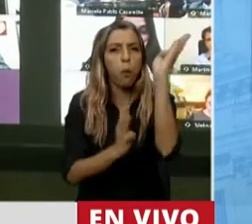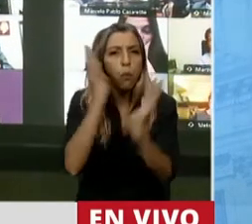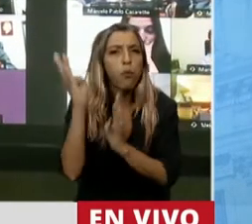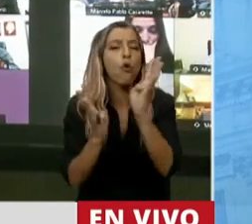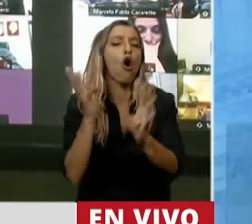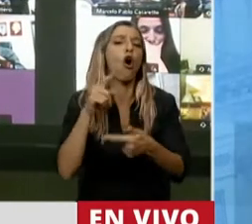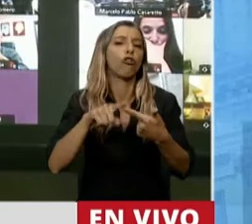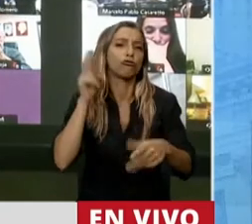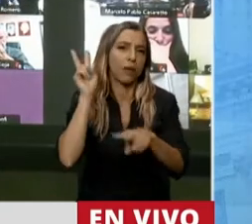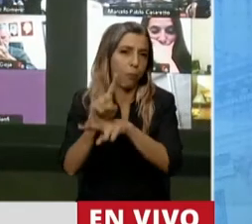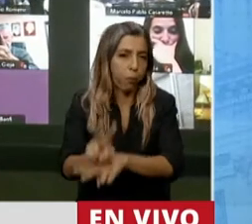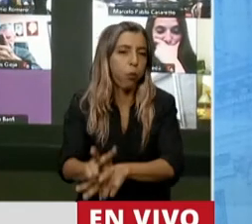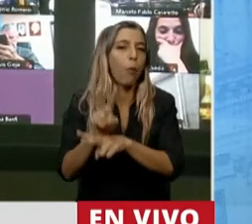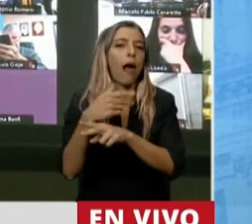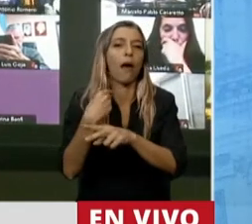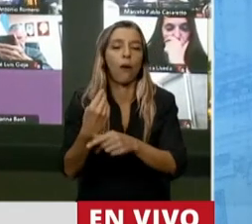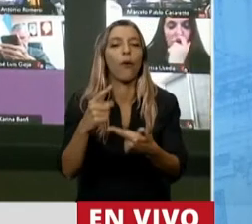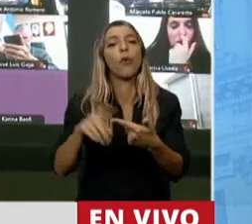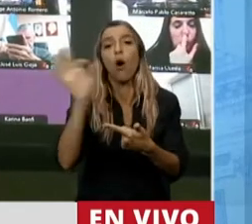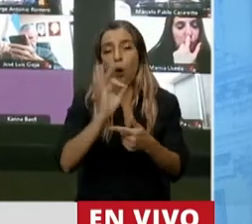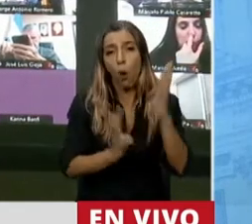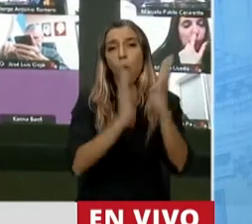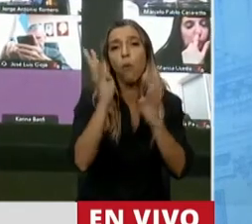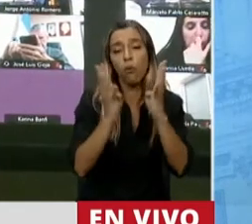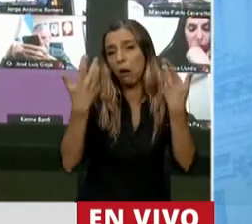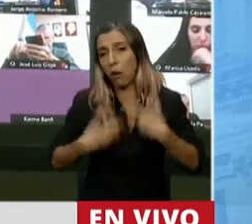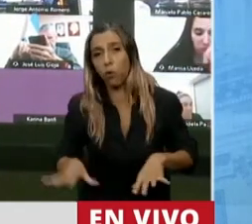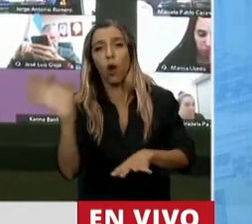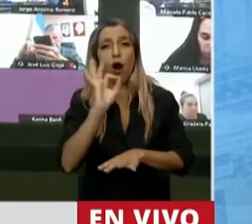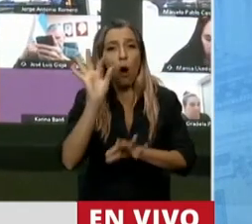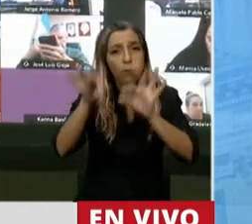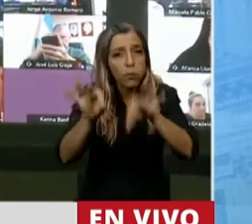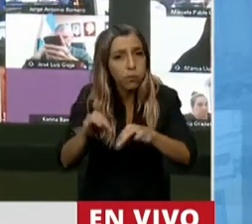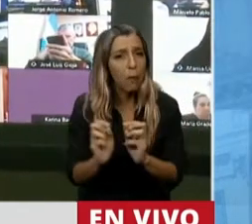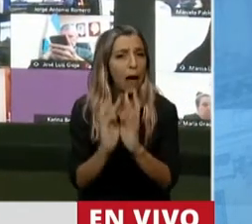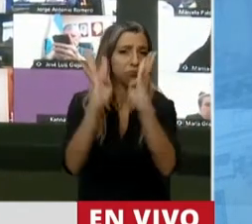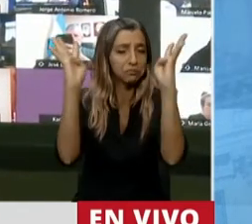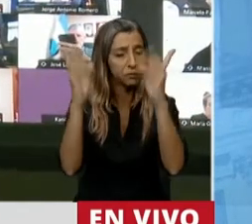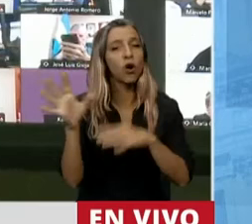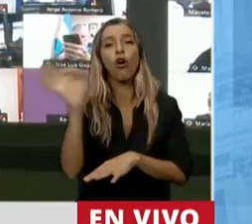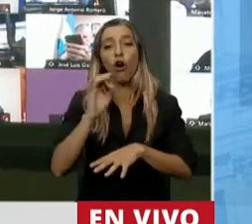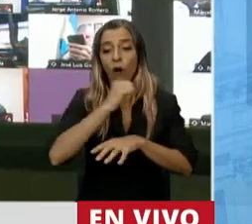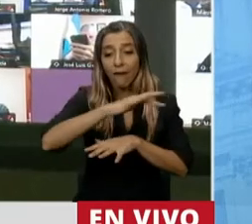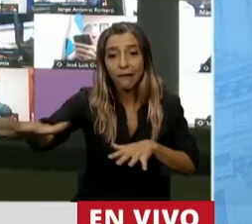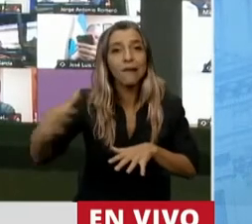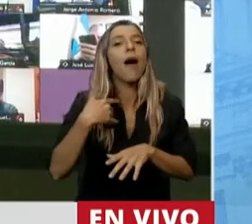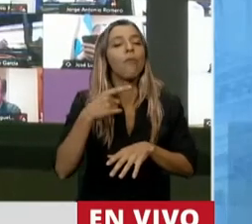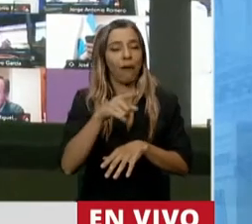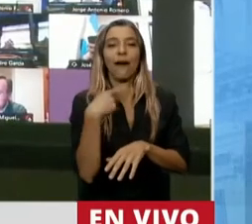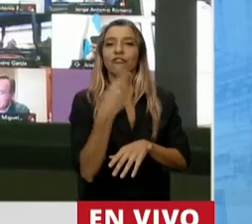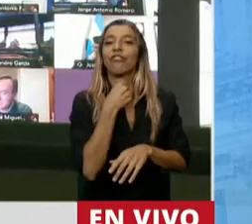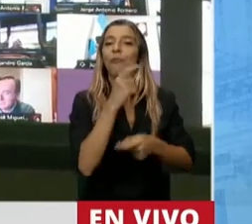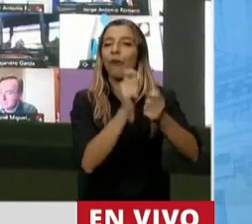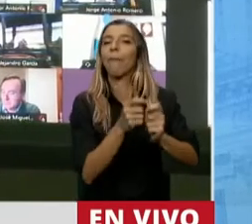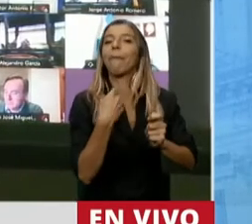nativos, bosques implantados, humedales, se prohíba por 60 años el cambio del uso en el